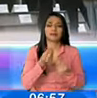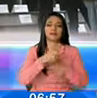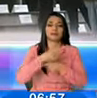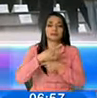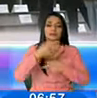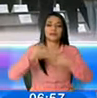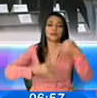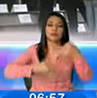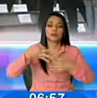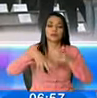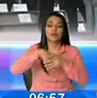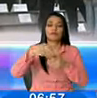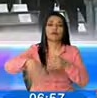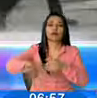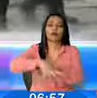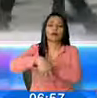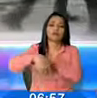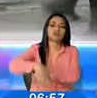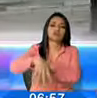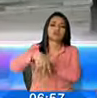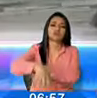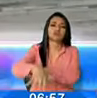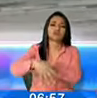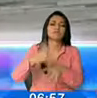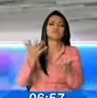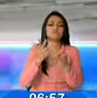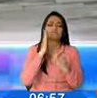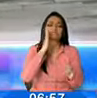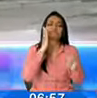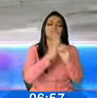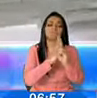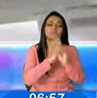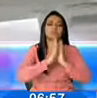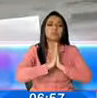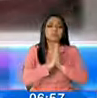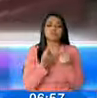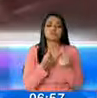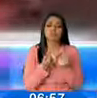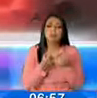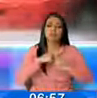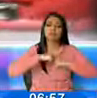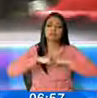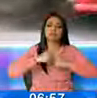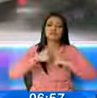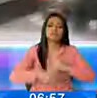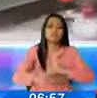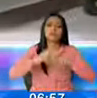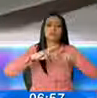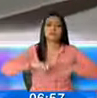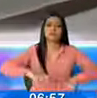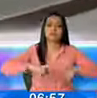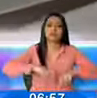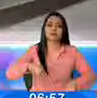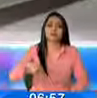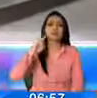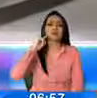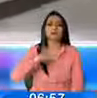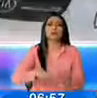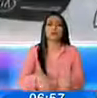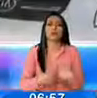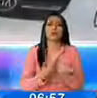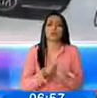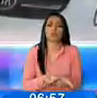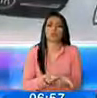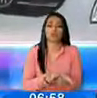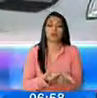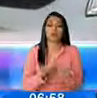afueras del Consejo de la Judicatura, con el objetivo de solicitar celeridad en la investigación de la muerte. Esto debido